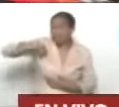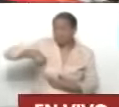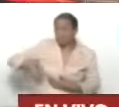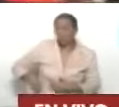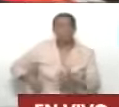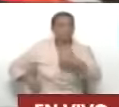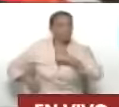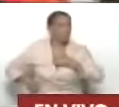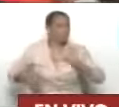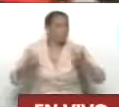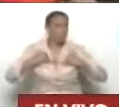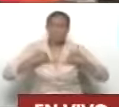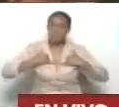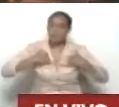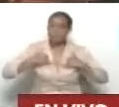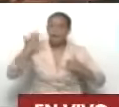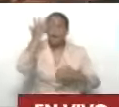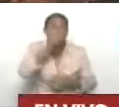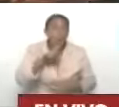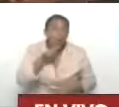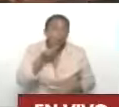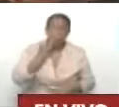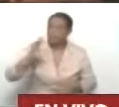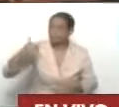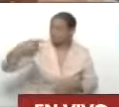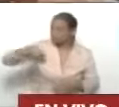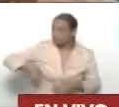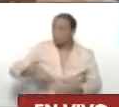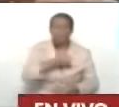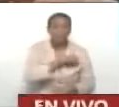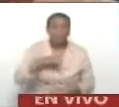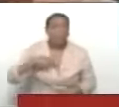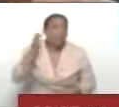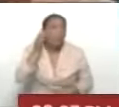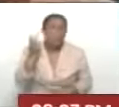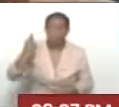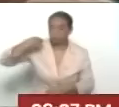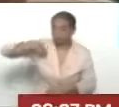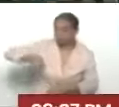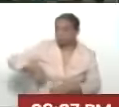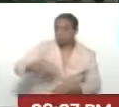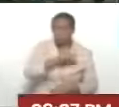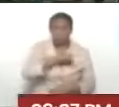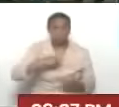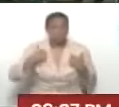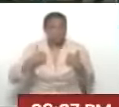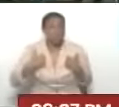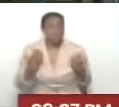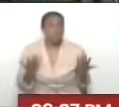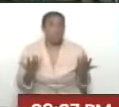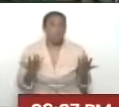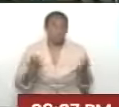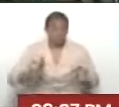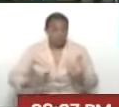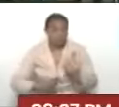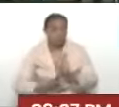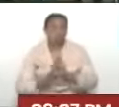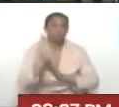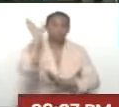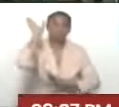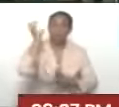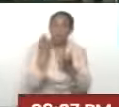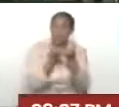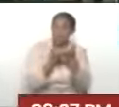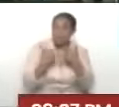sujetos independientes, jóvenes independientes, mujeres independientes, útiles, que van creciendo, ¿ves?